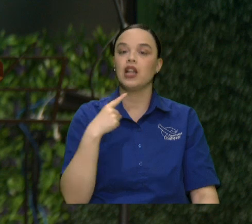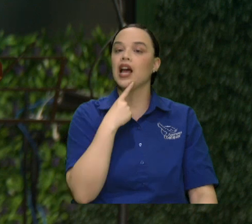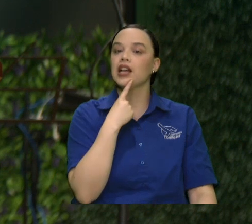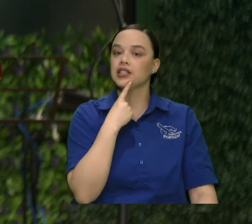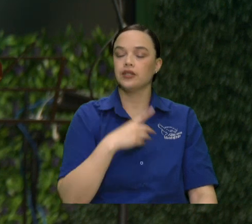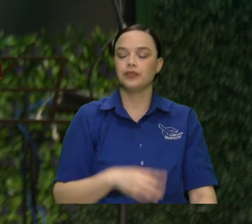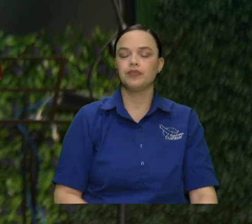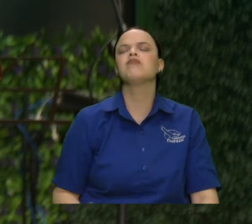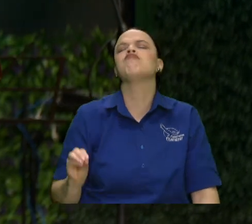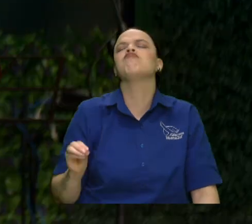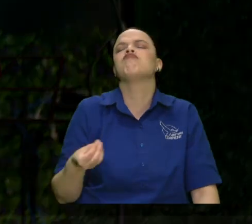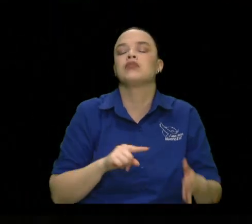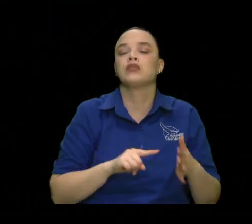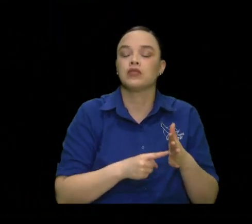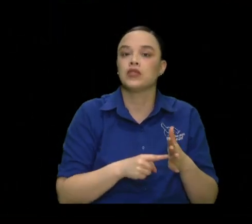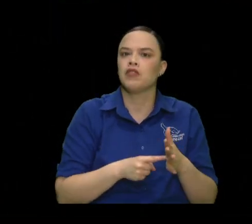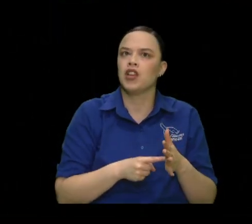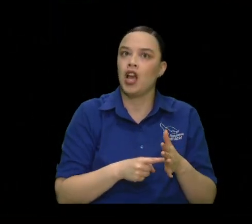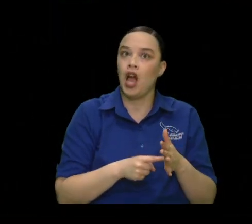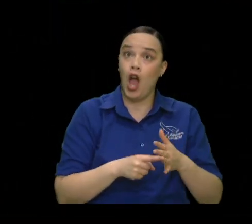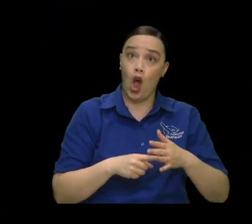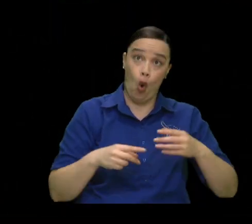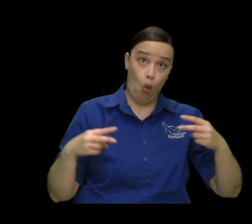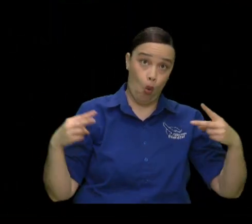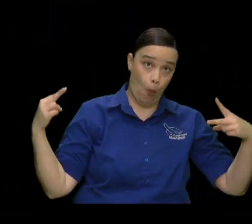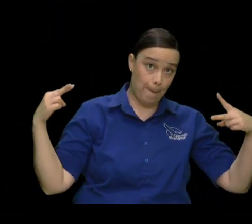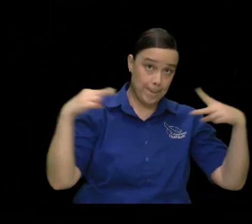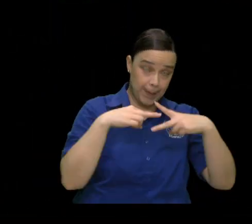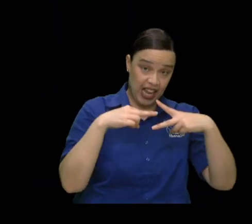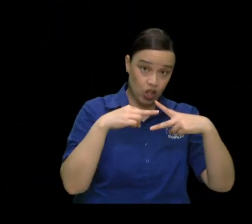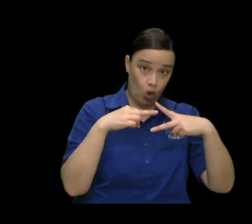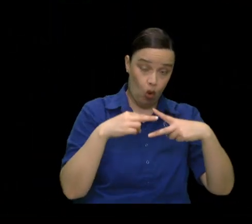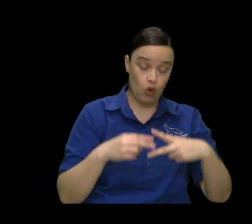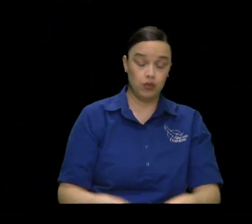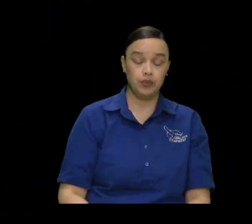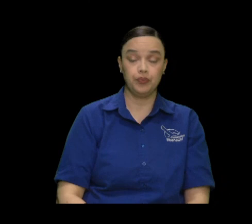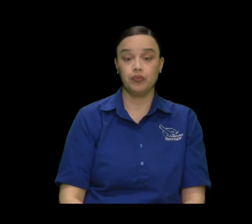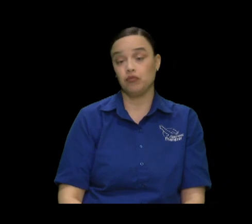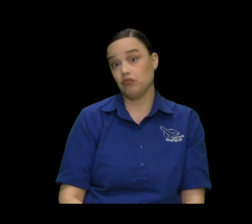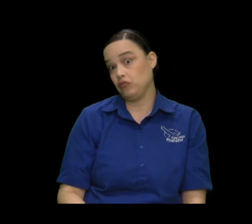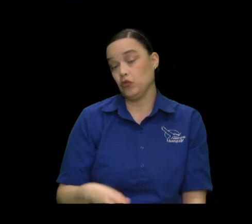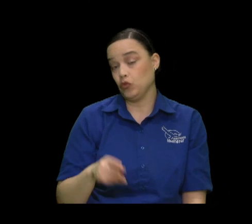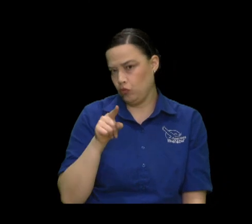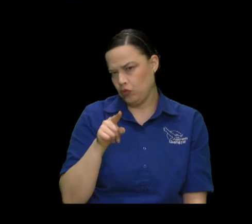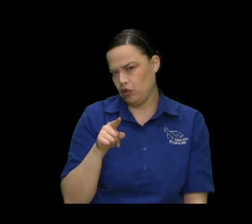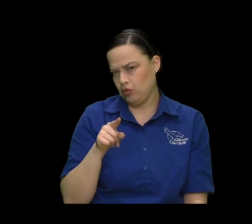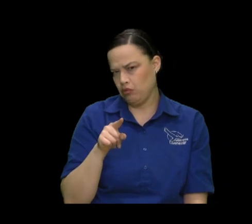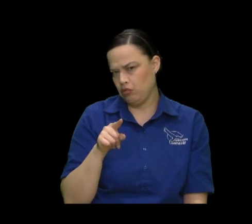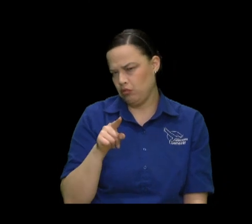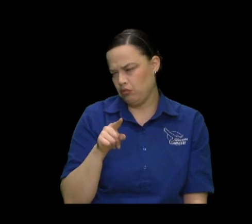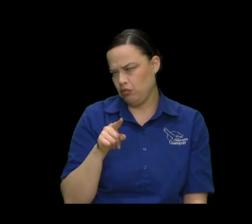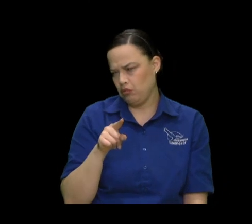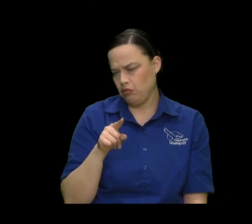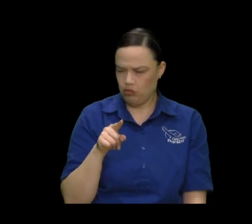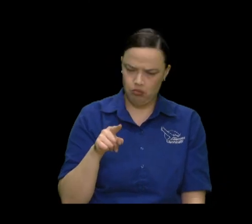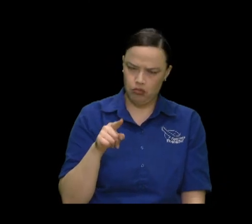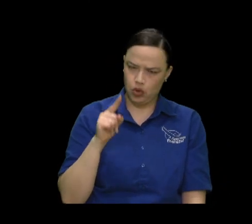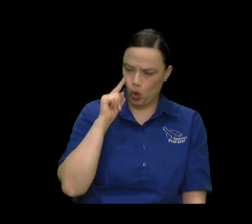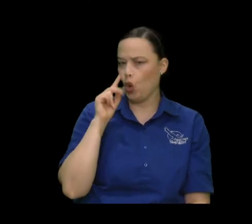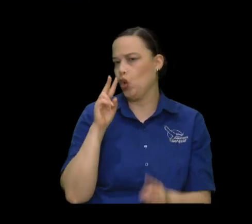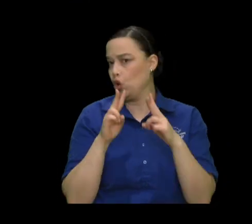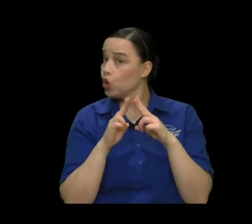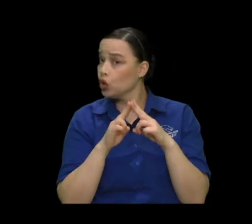contienda pleito y re encía yo sé que usted no conoce esos términos en el lugar para que no